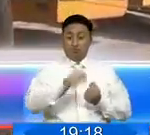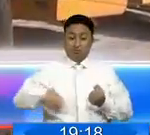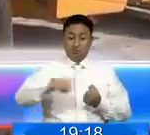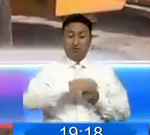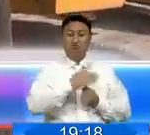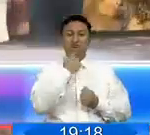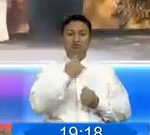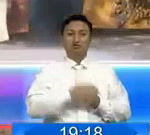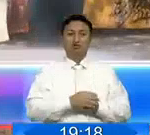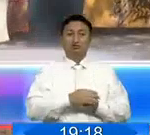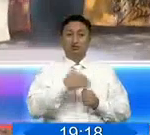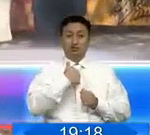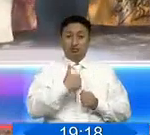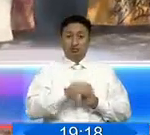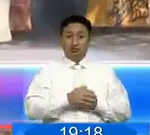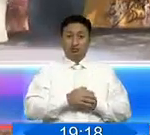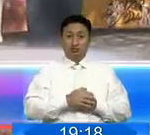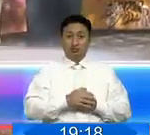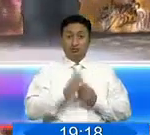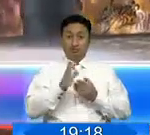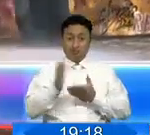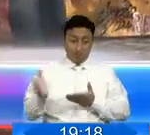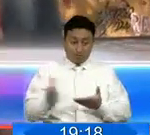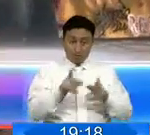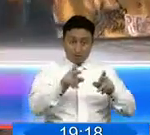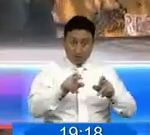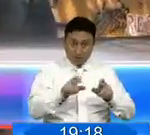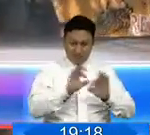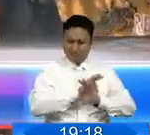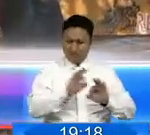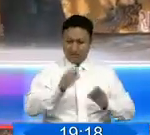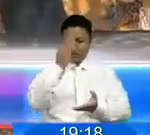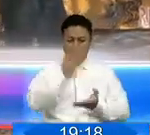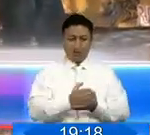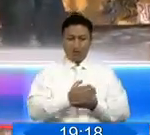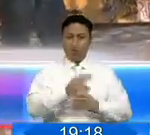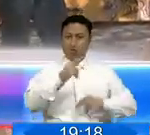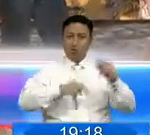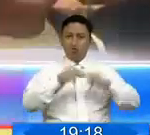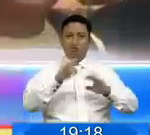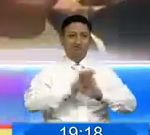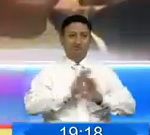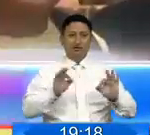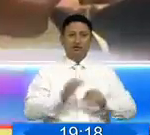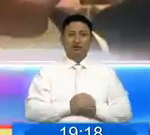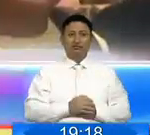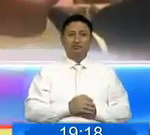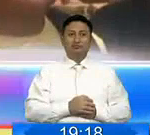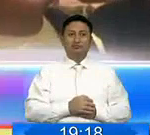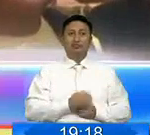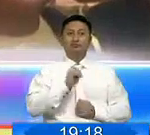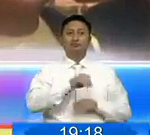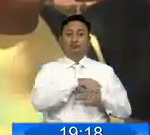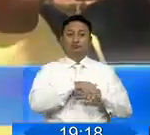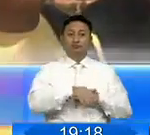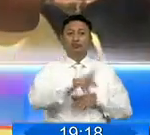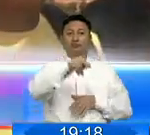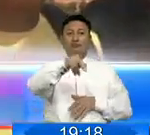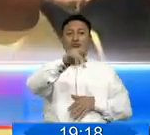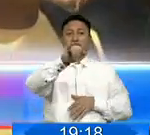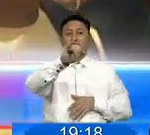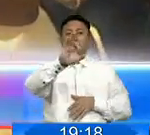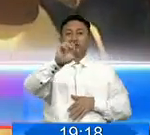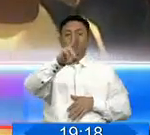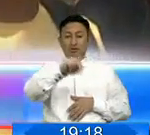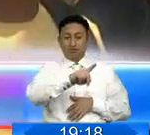declaran que no cederán un milímetro en su decisión de impedir que se construya la hidroeléctrica. El río Piatúa será intocable